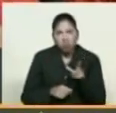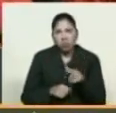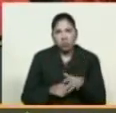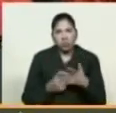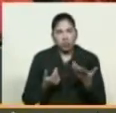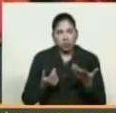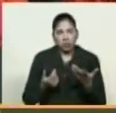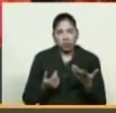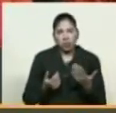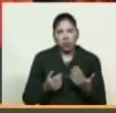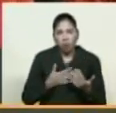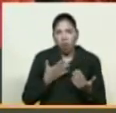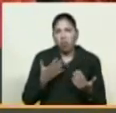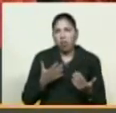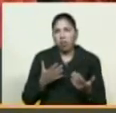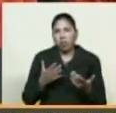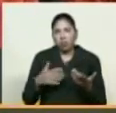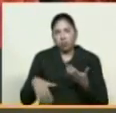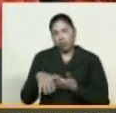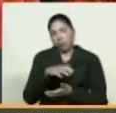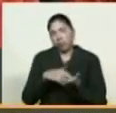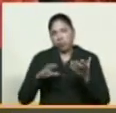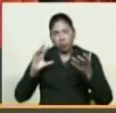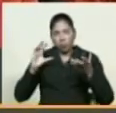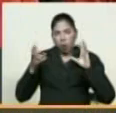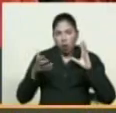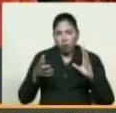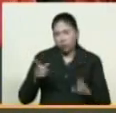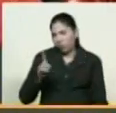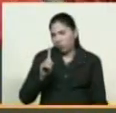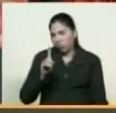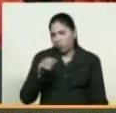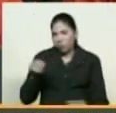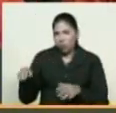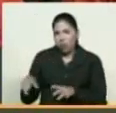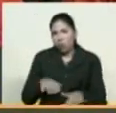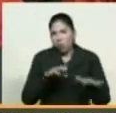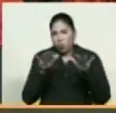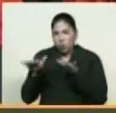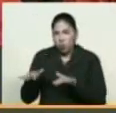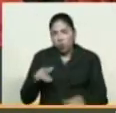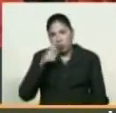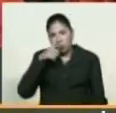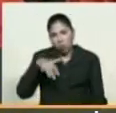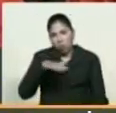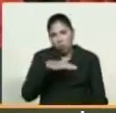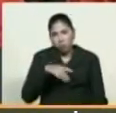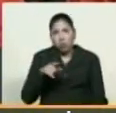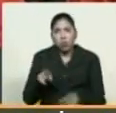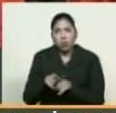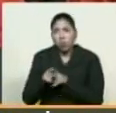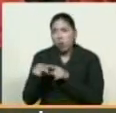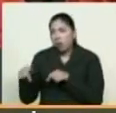grupos políticos pueden generar violencia y con esto convencer a la población, les va a pasar lo que le ha pasado aquí en Venezuela a la oposición.